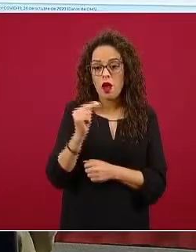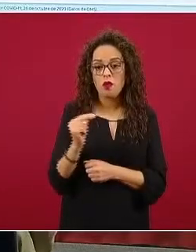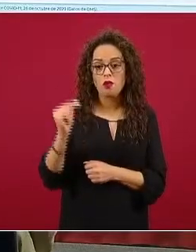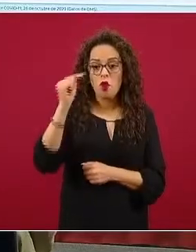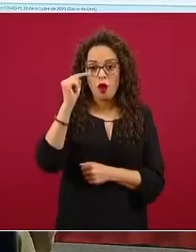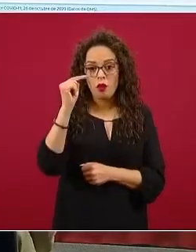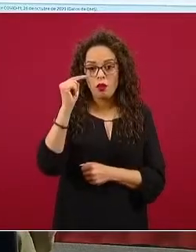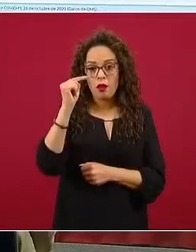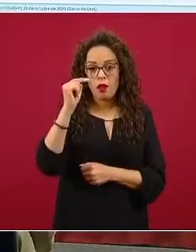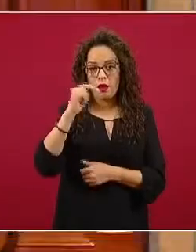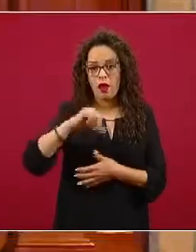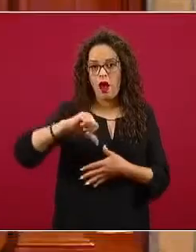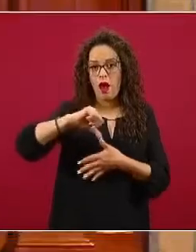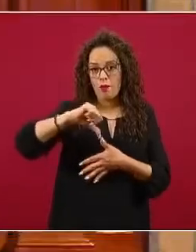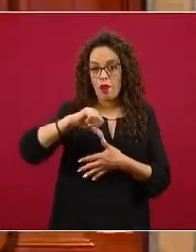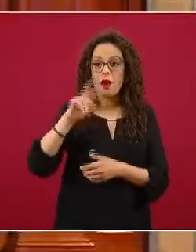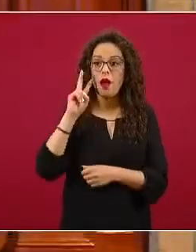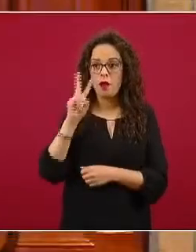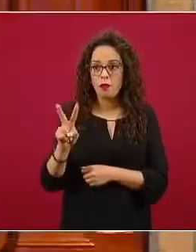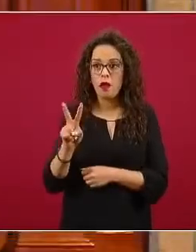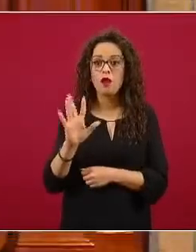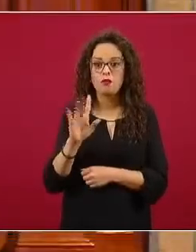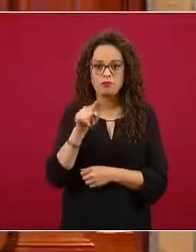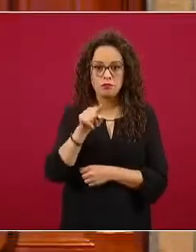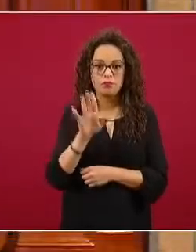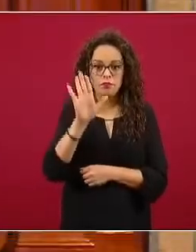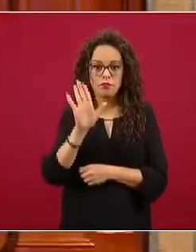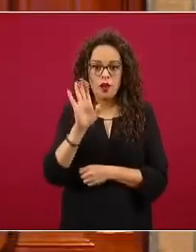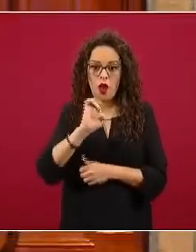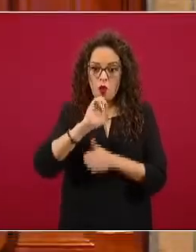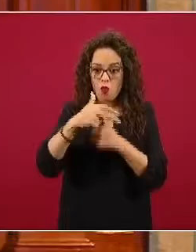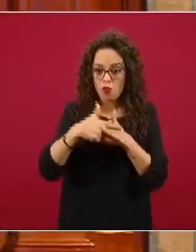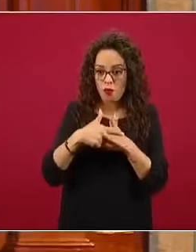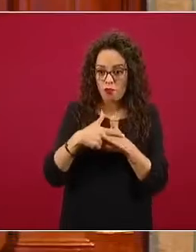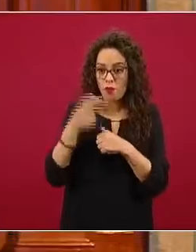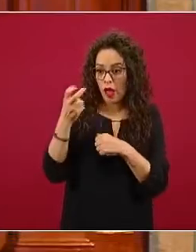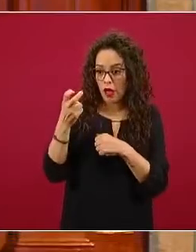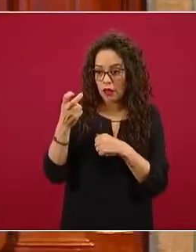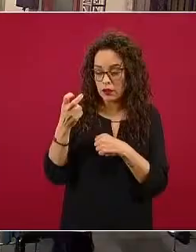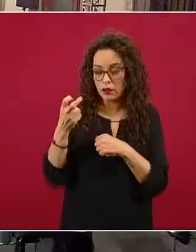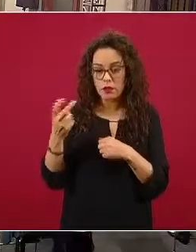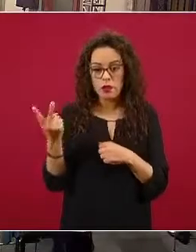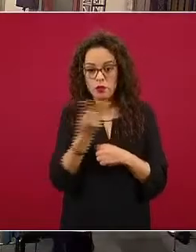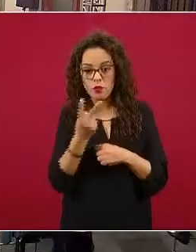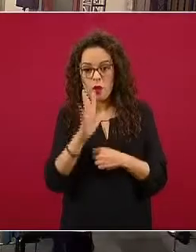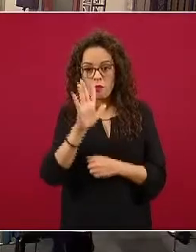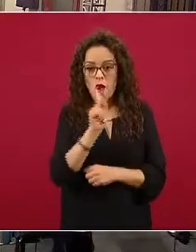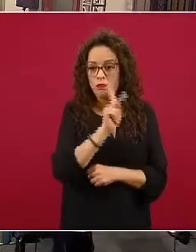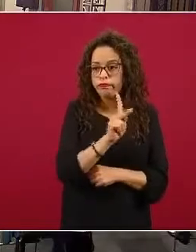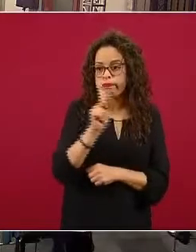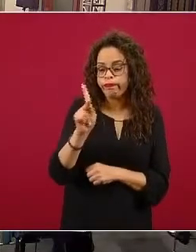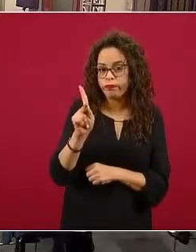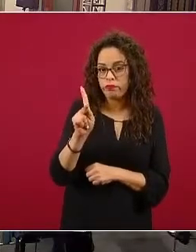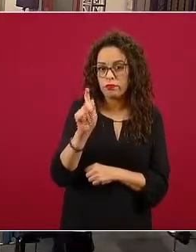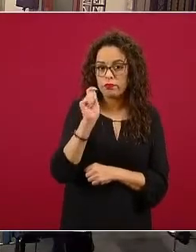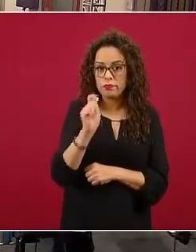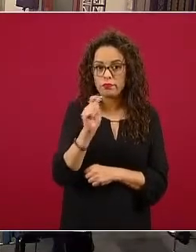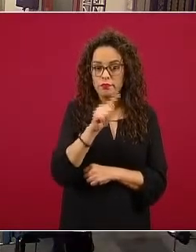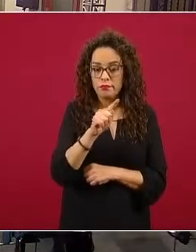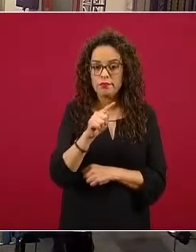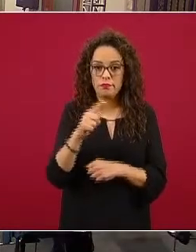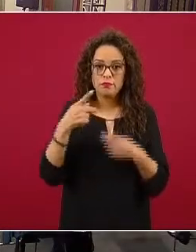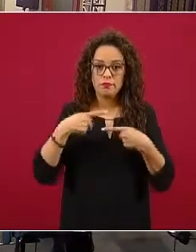vean cómo América del Norte y Europa prácticamente están teniendo la misma cantidad de defunciones nuevas por millón